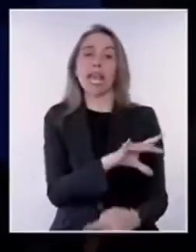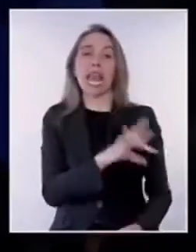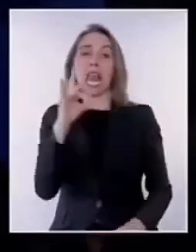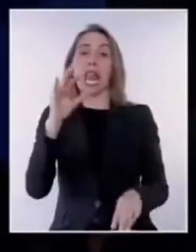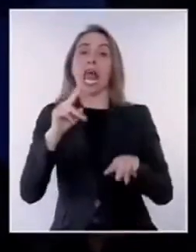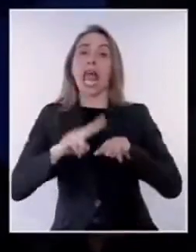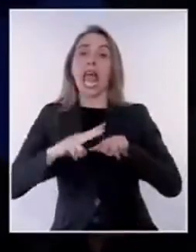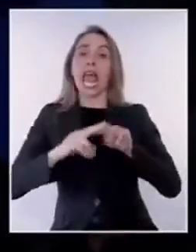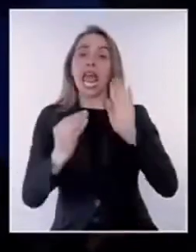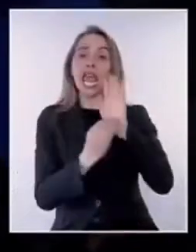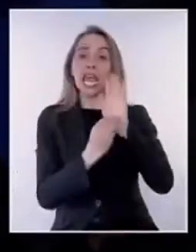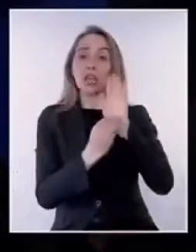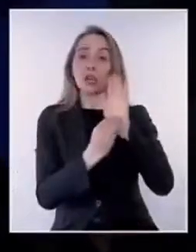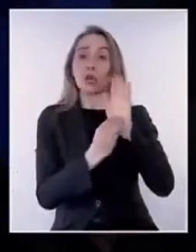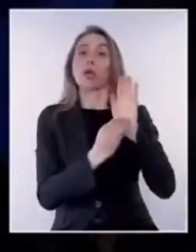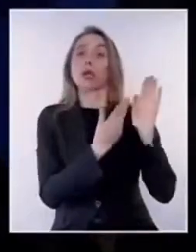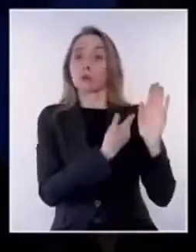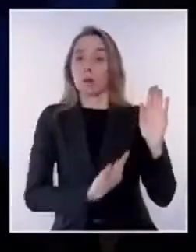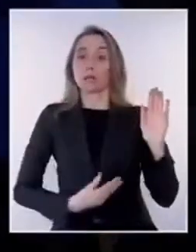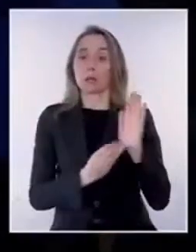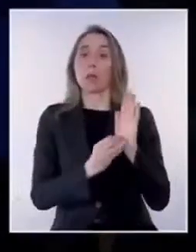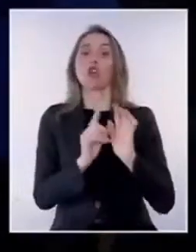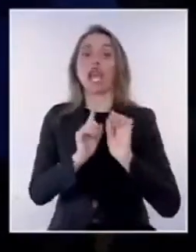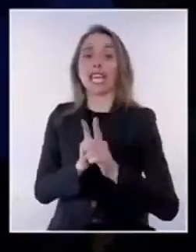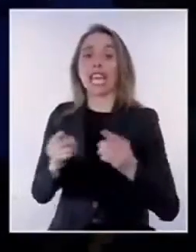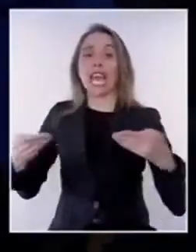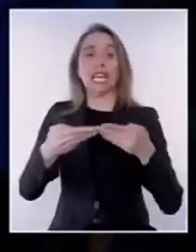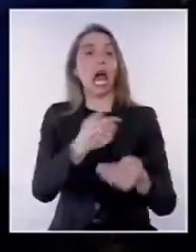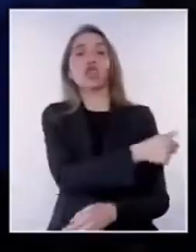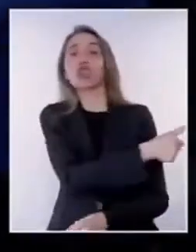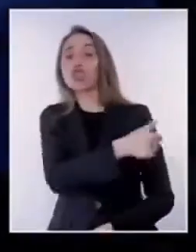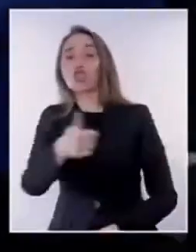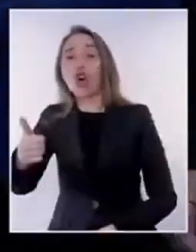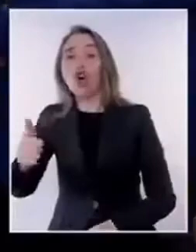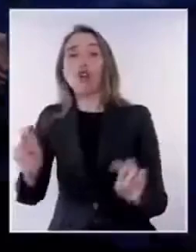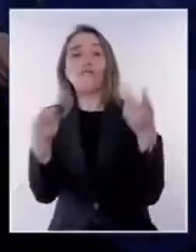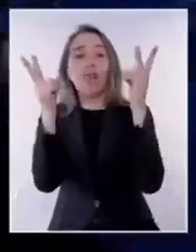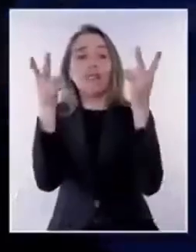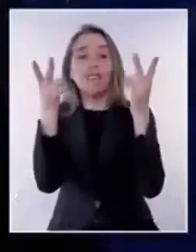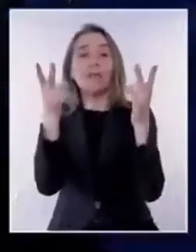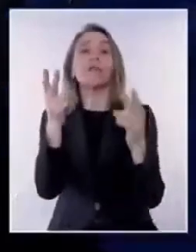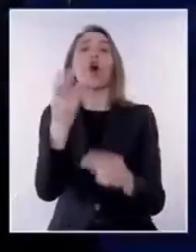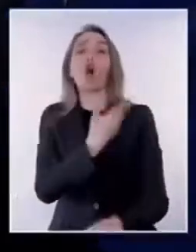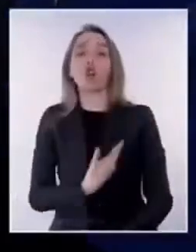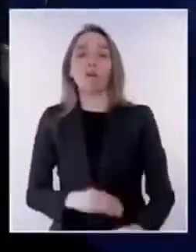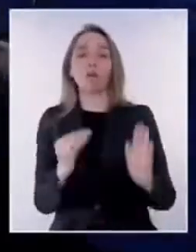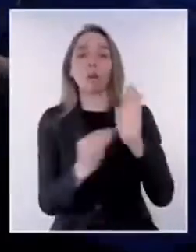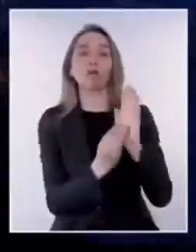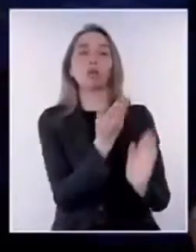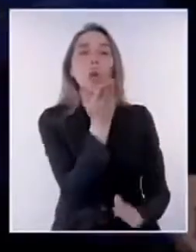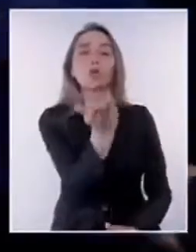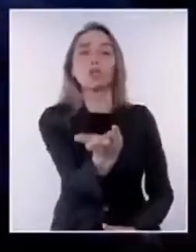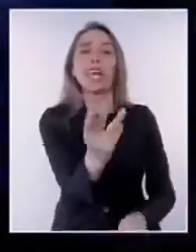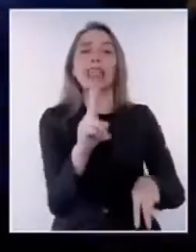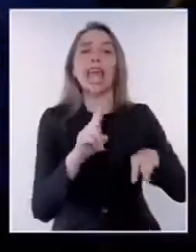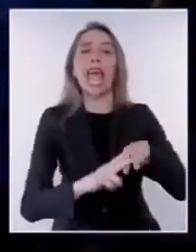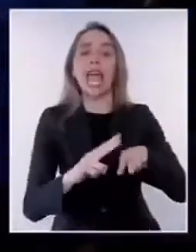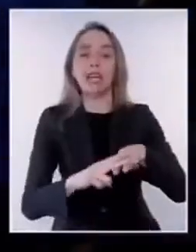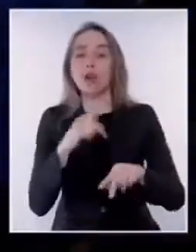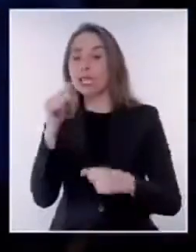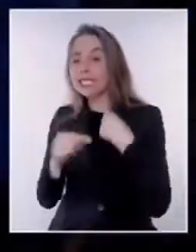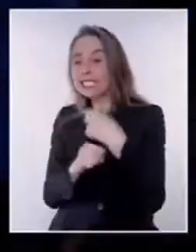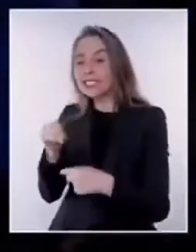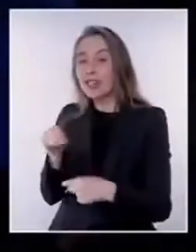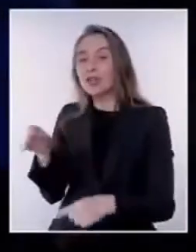héroe por haber participado en el combate. Todos ellos fueron nombrados héroes en vida. Sí. Y encuentro muy bonito que hoy día